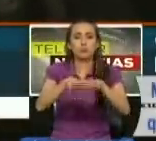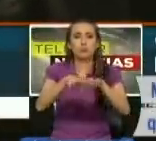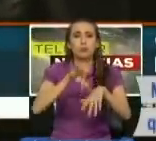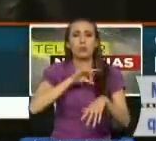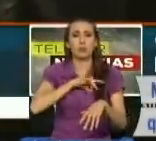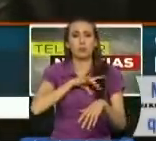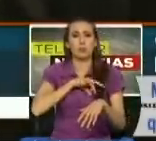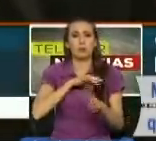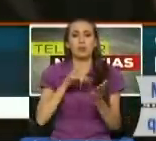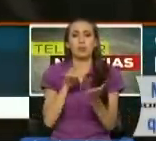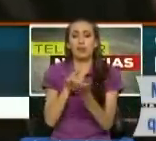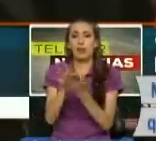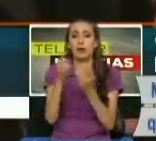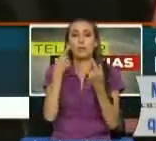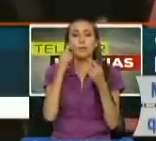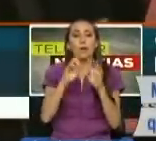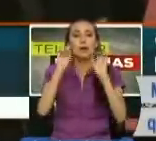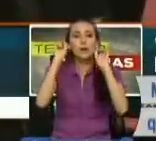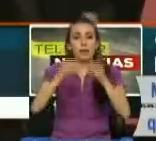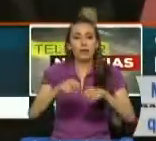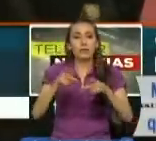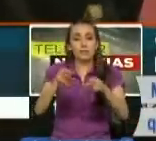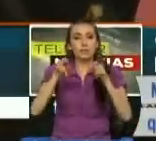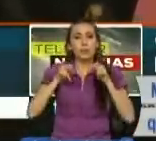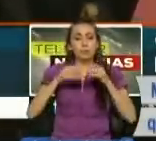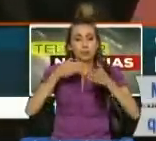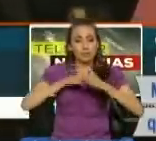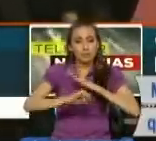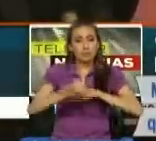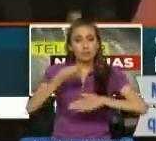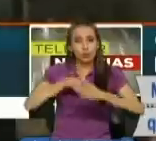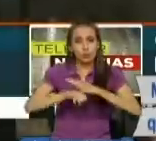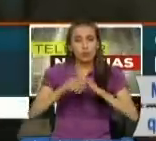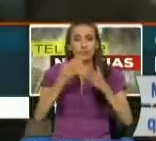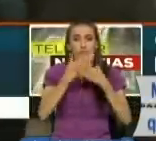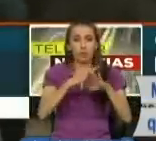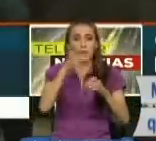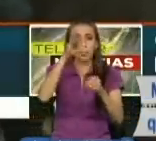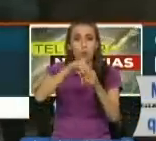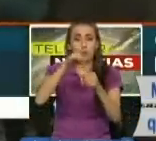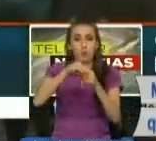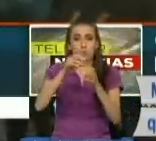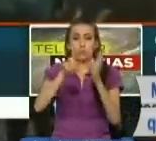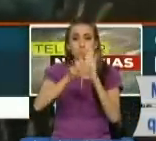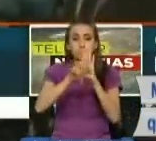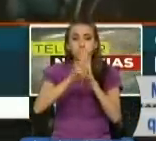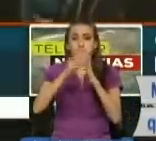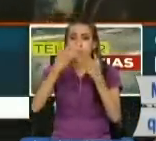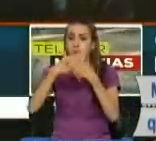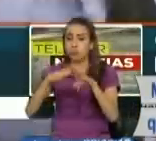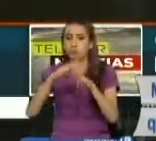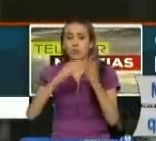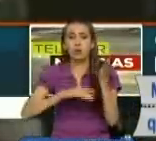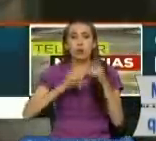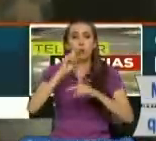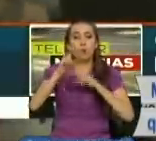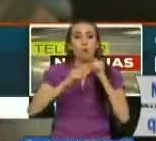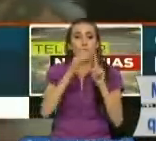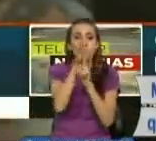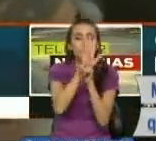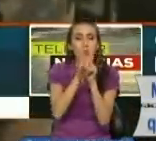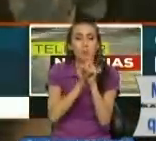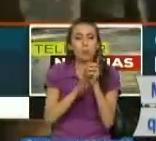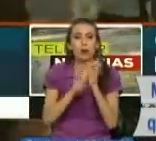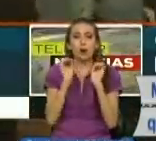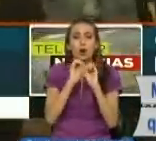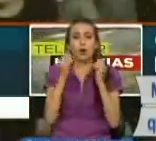pedir la despenalización del aborto esto luego de que la cámara de diputados rechazó por un solo voto el proyecto de ley que legalizaba el aborto en caso de violación inviabilidad